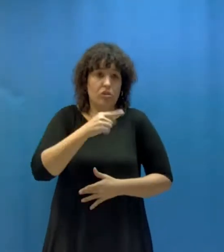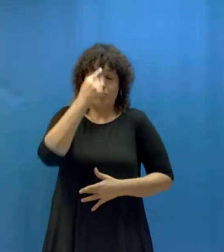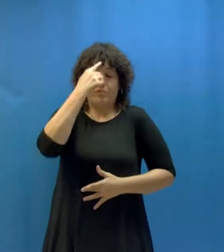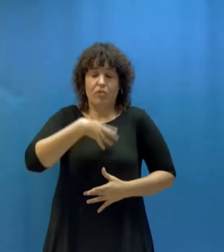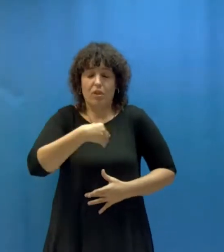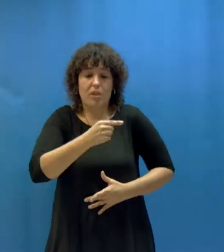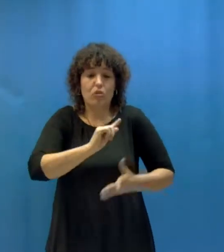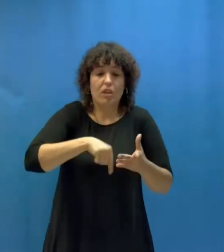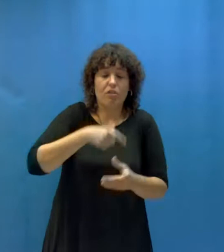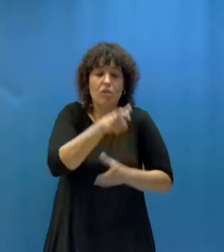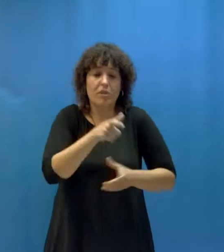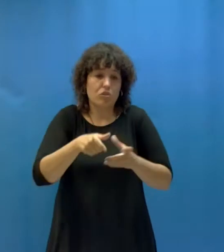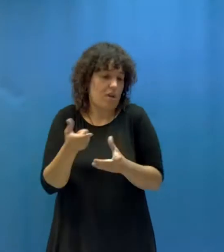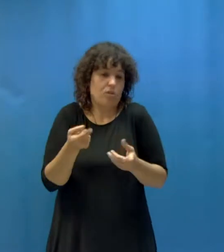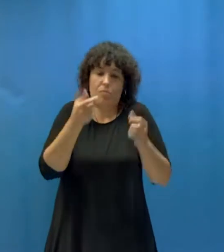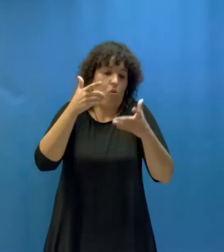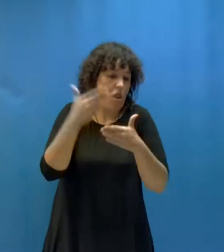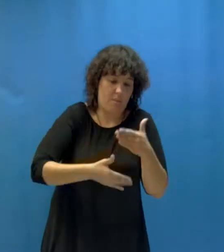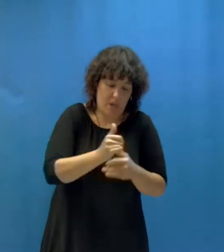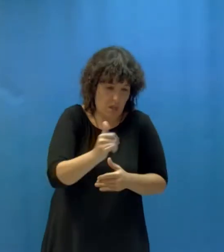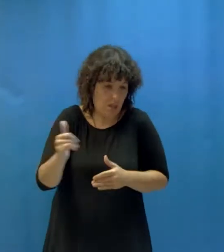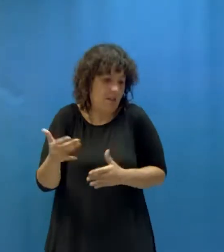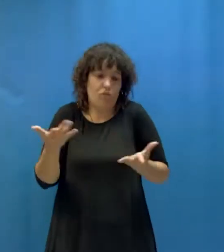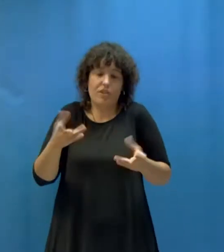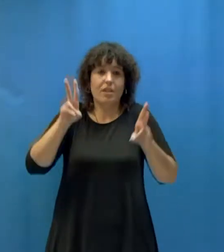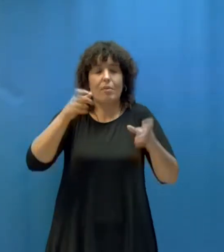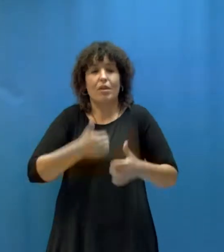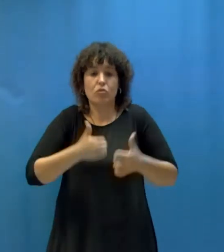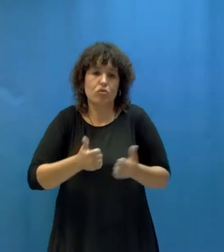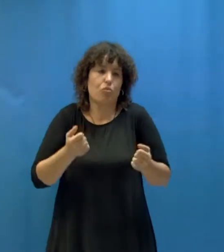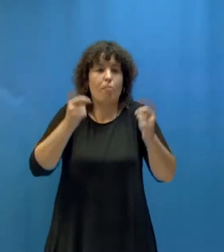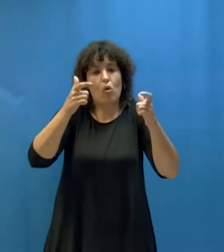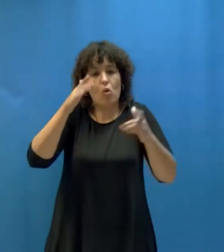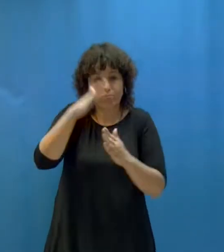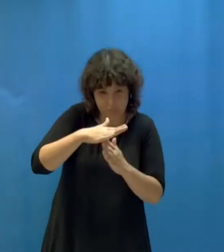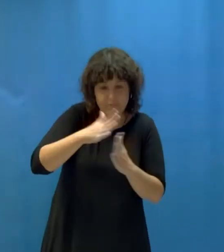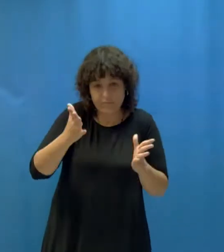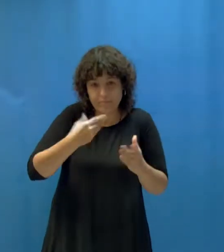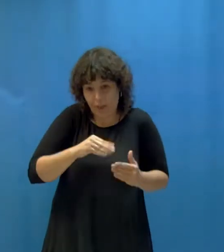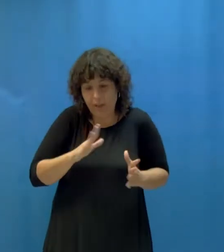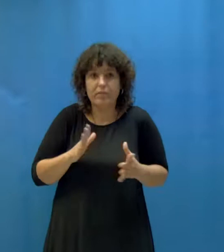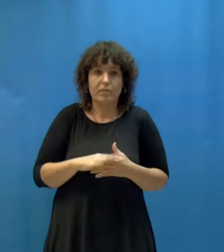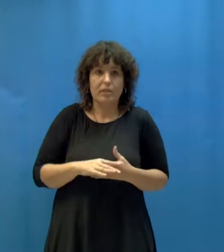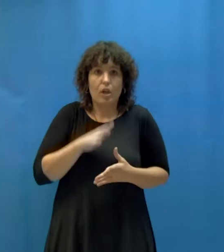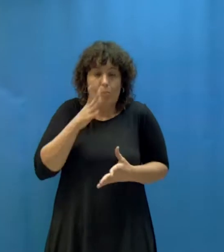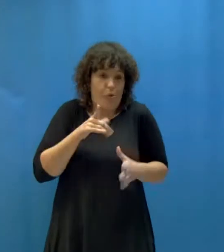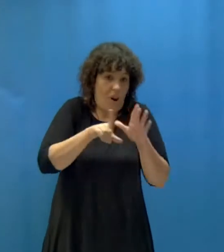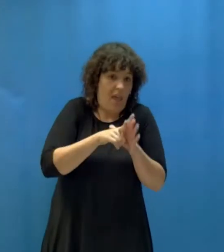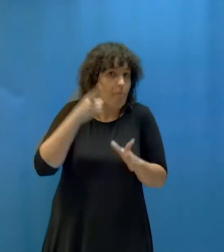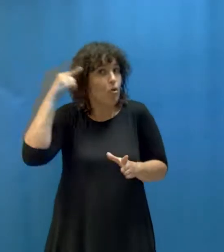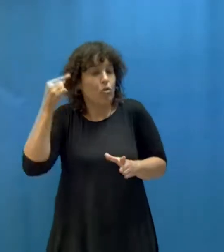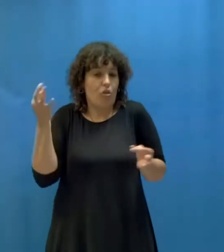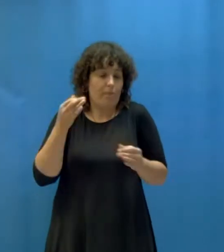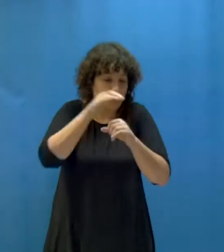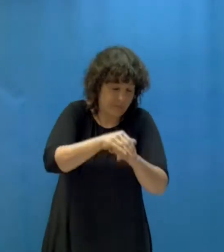contratación de personal y es posible que el tema de los concursos esté bloqueado, después de teniendo que cumplir con la ley Montoro. Es difícil